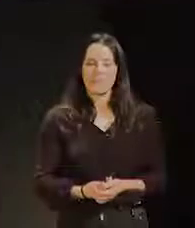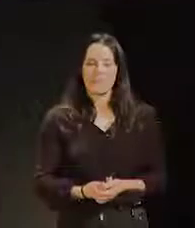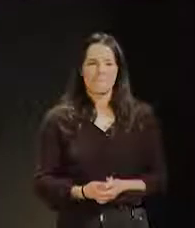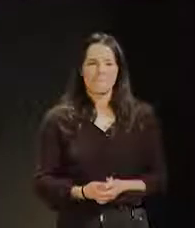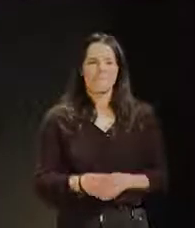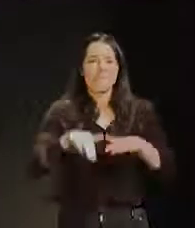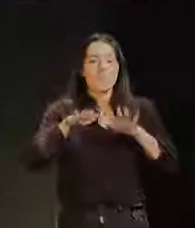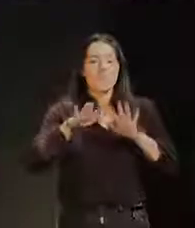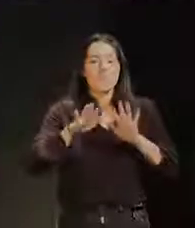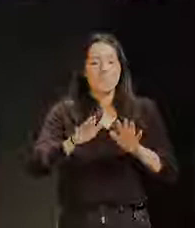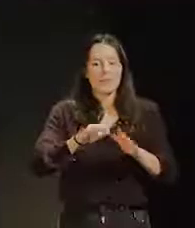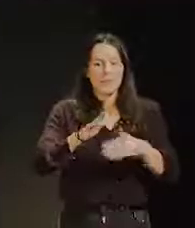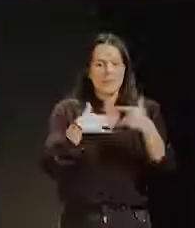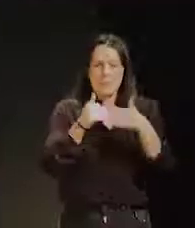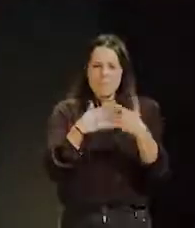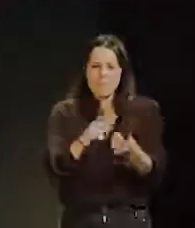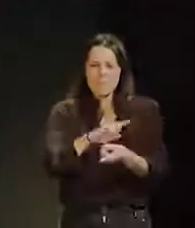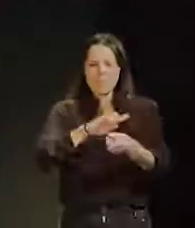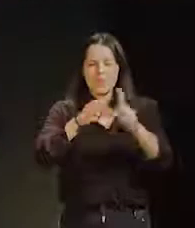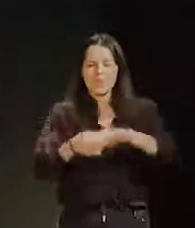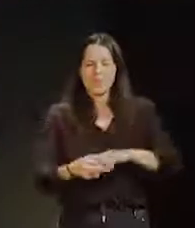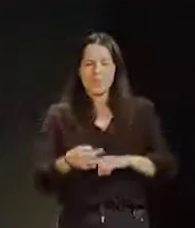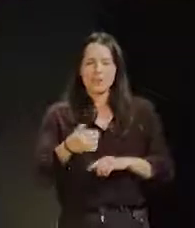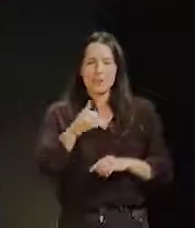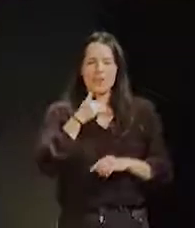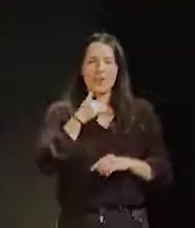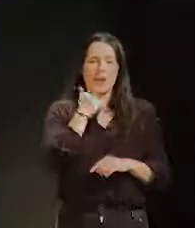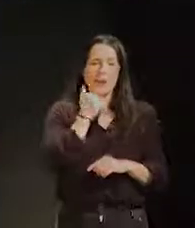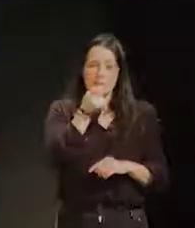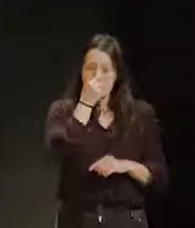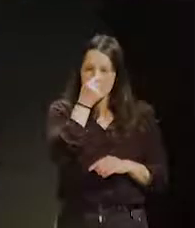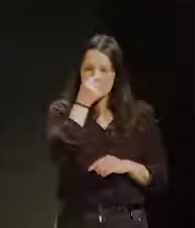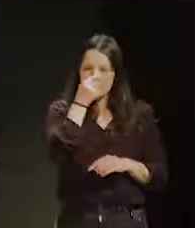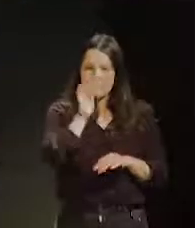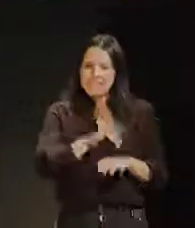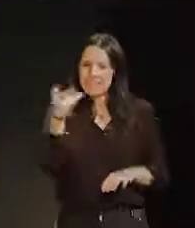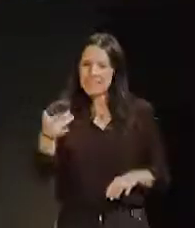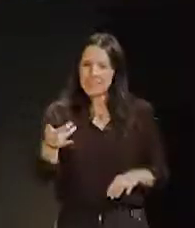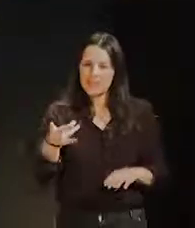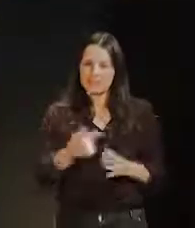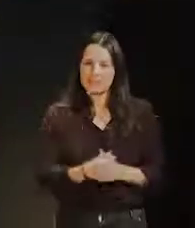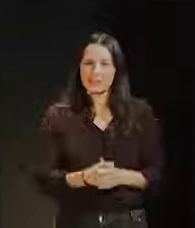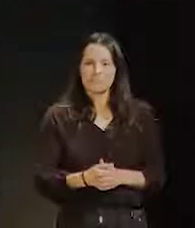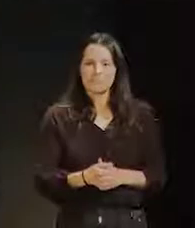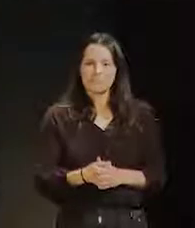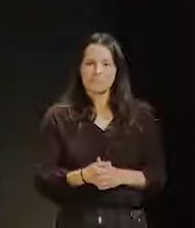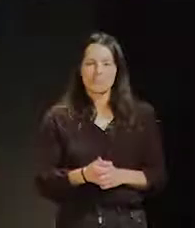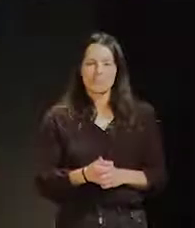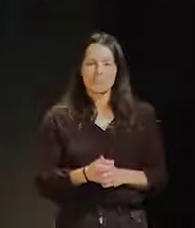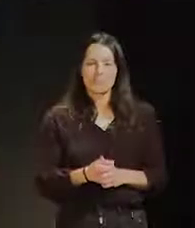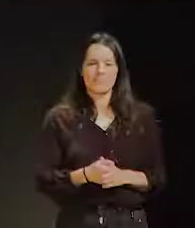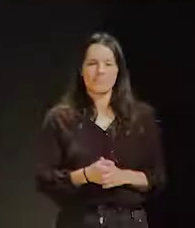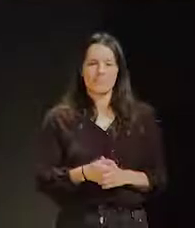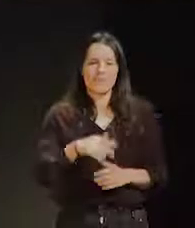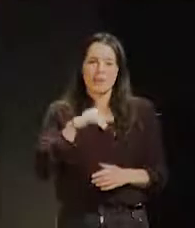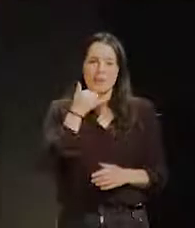Pero la transformación en directo es la parte más delicada y ahora es ancora es una